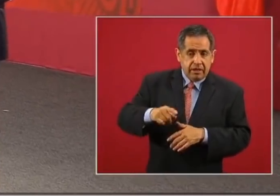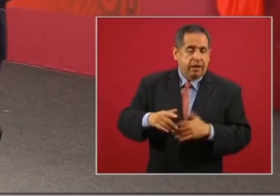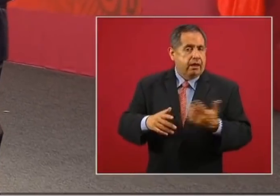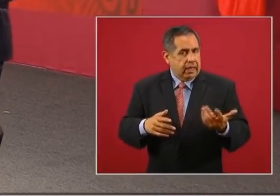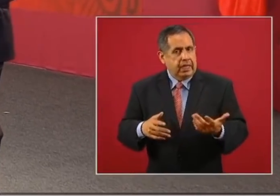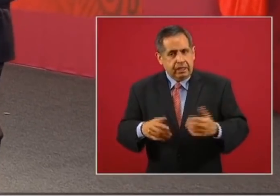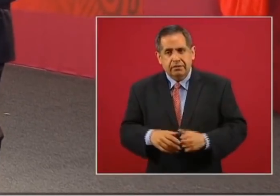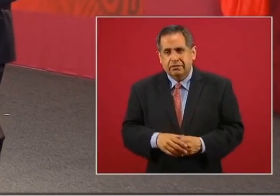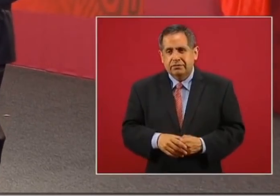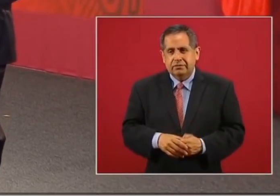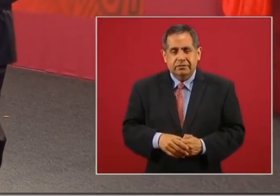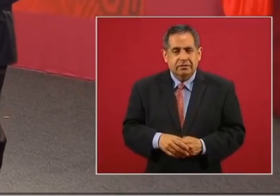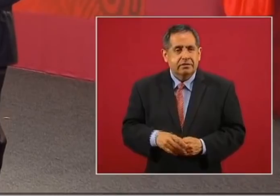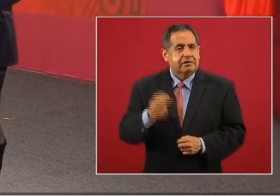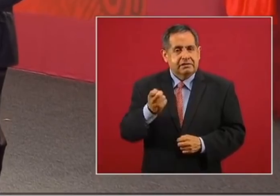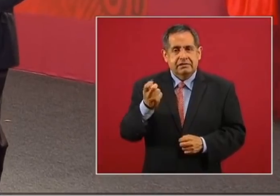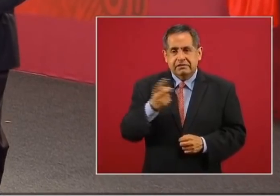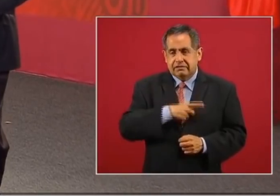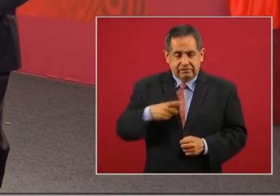pues hay que